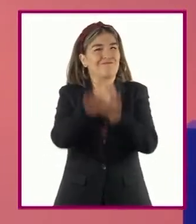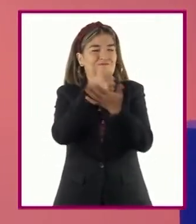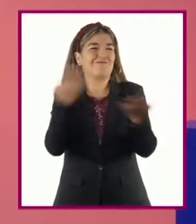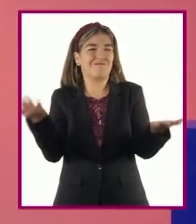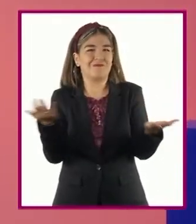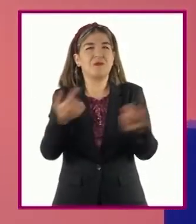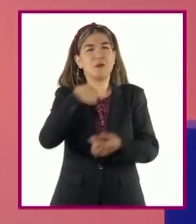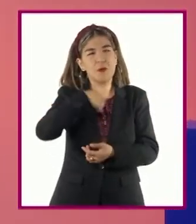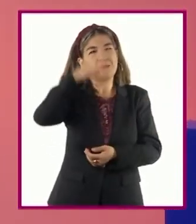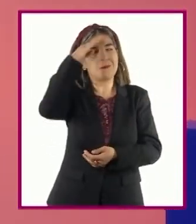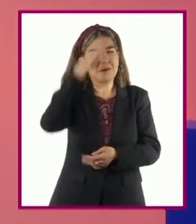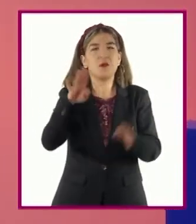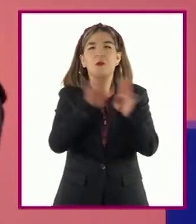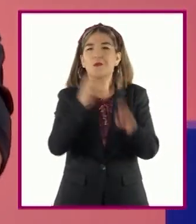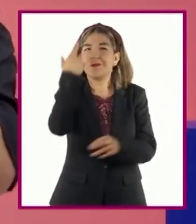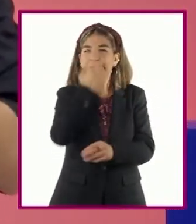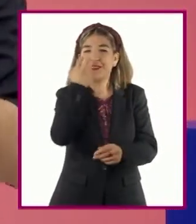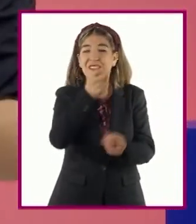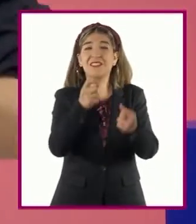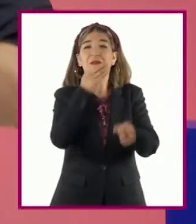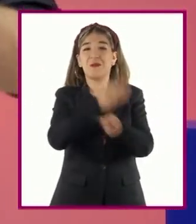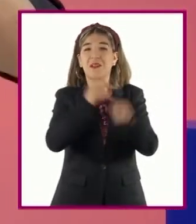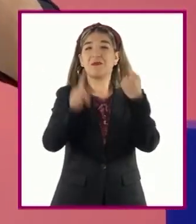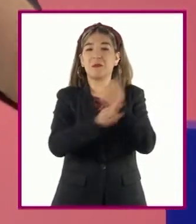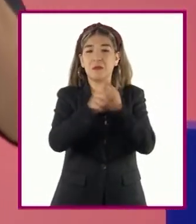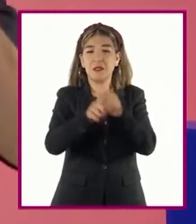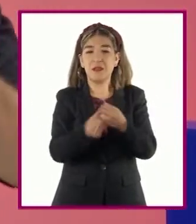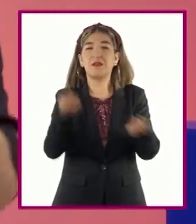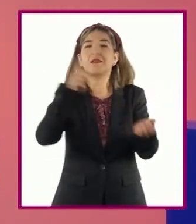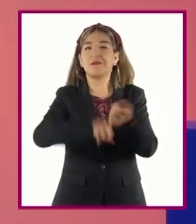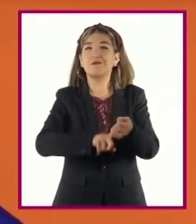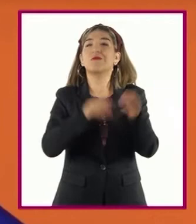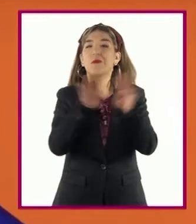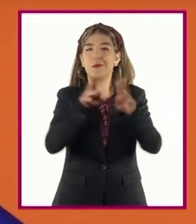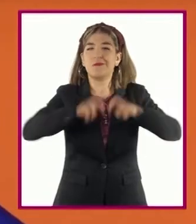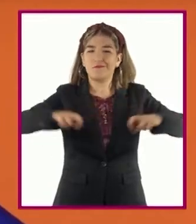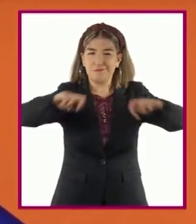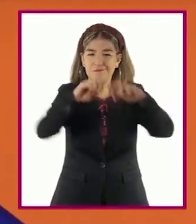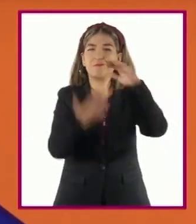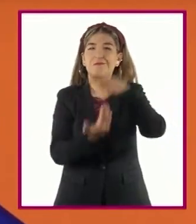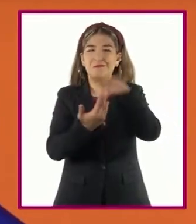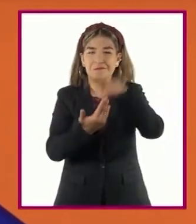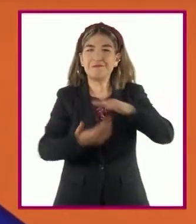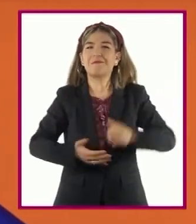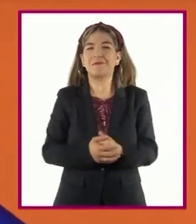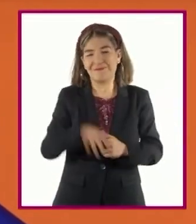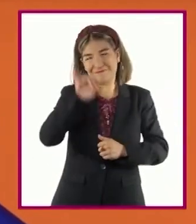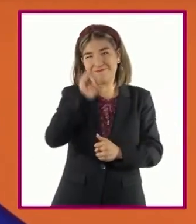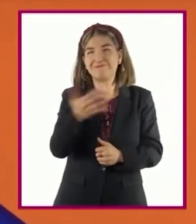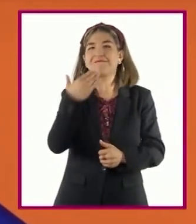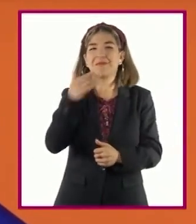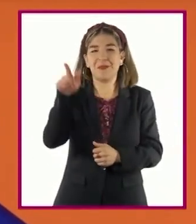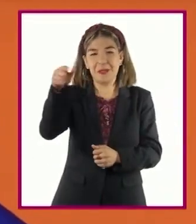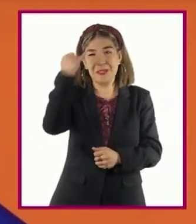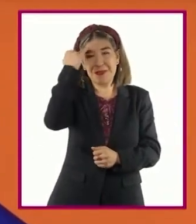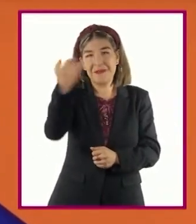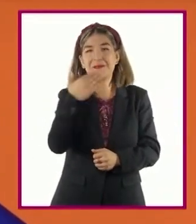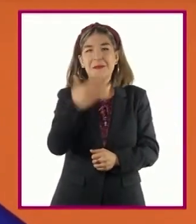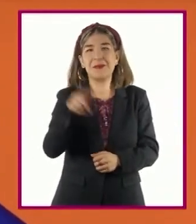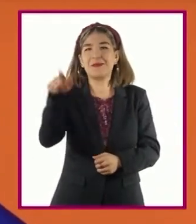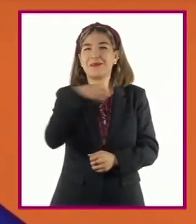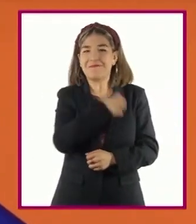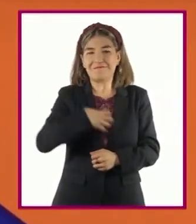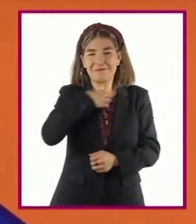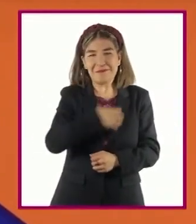ocurrido comenzar por analizar esta situación dentro de una mesa redonda. Me parece excelente tu idea y entusiasmo